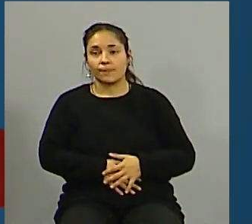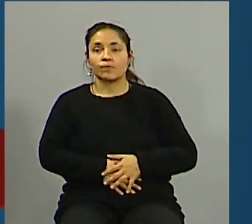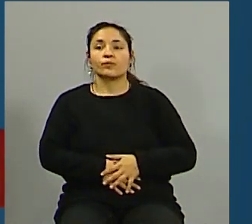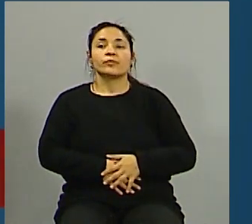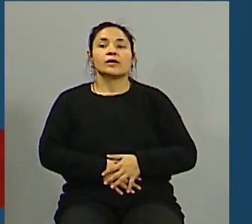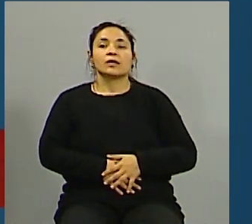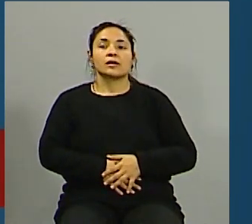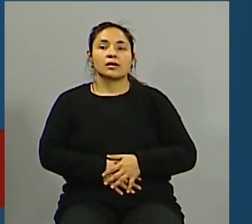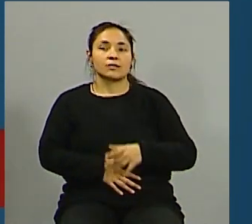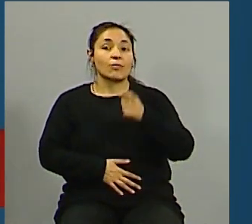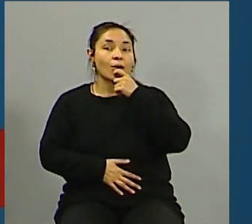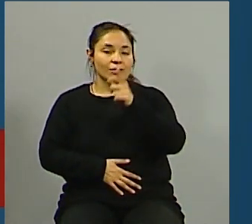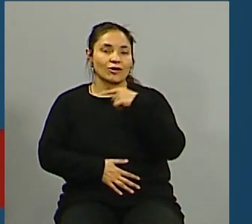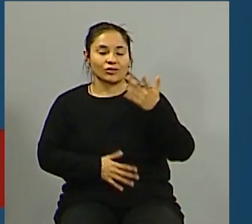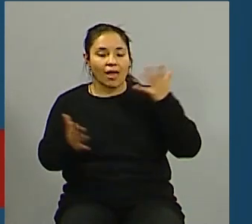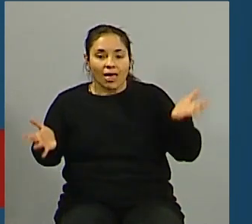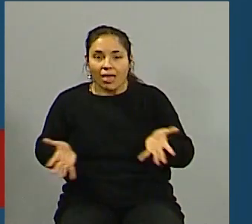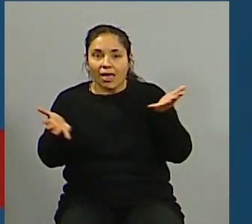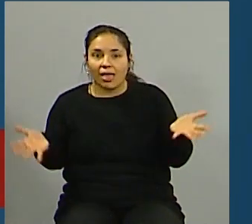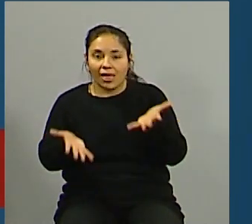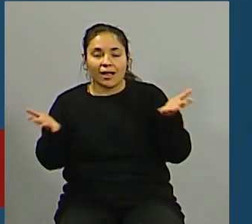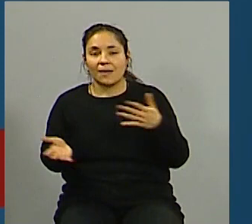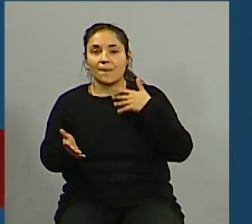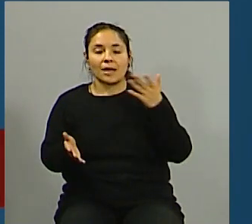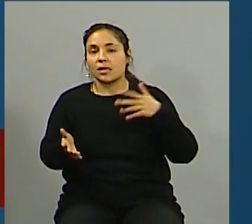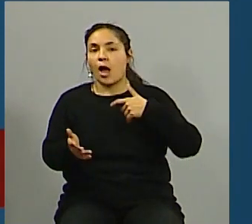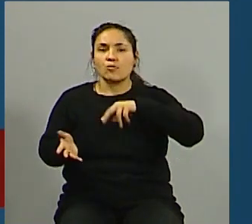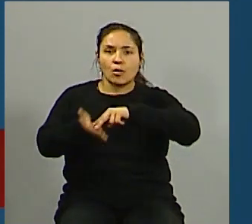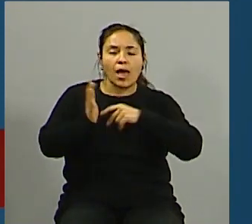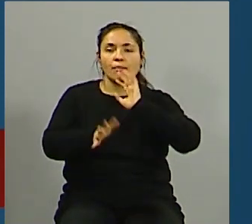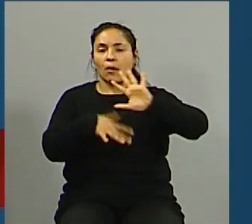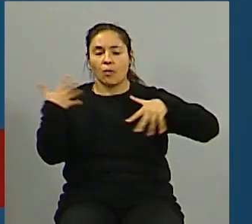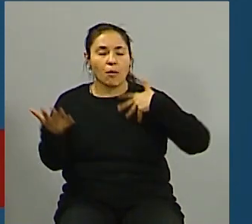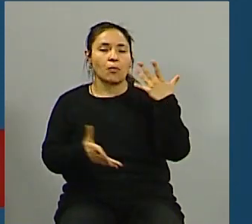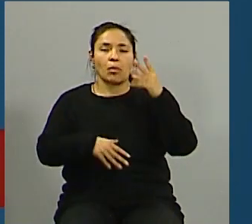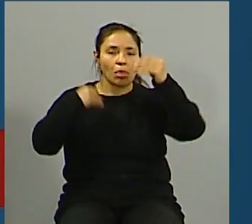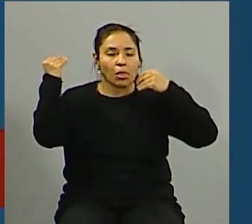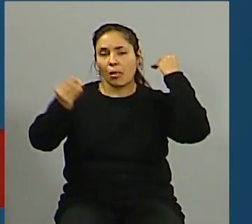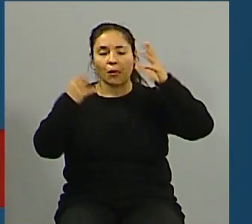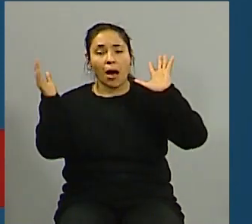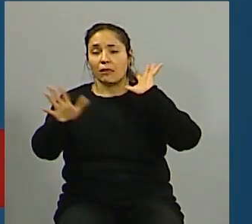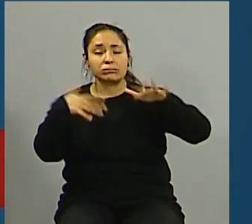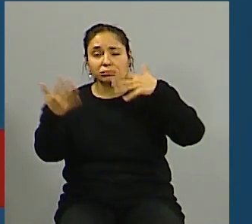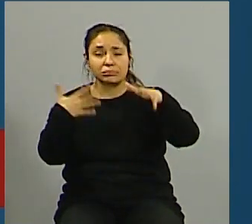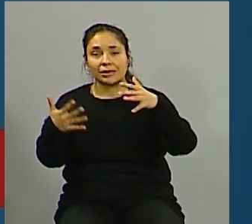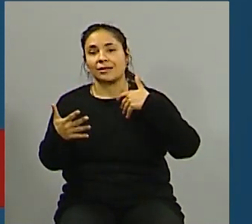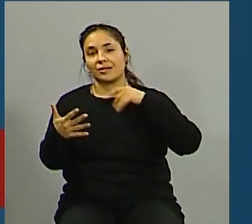echemos leña al fuego, que le echemos nafta al fuego y va a seguir ardiendo, digamos. Bueno, ahí quería ir, porque evidentemente el rol,